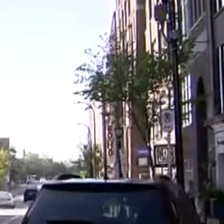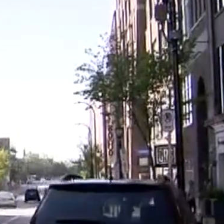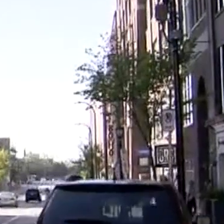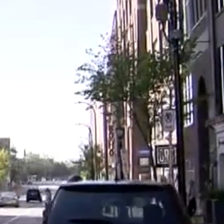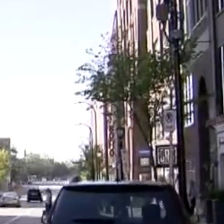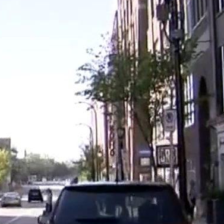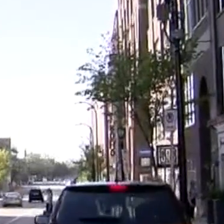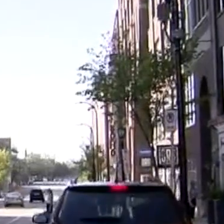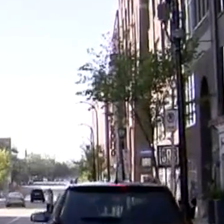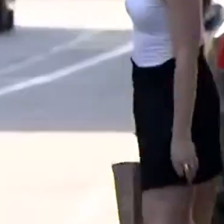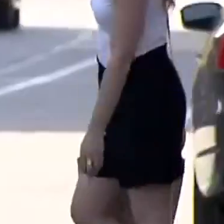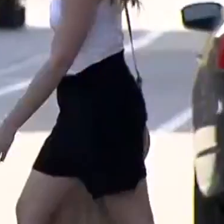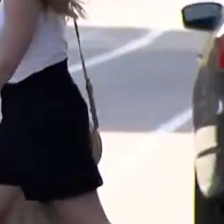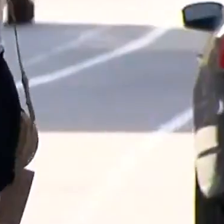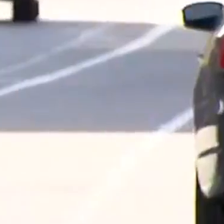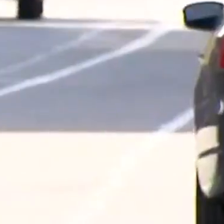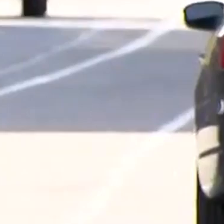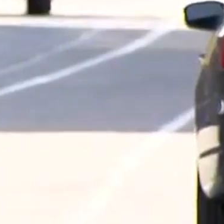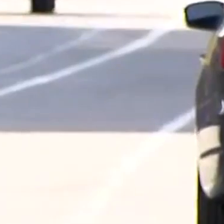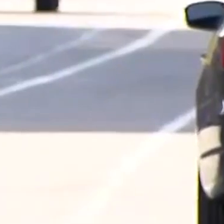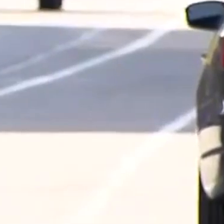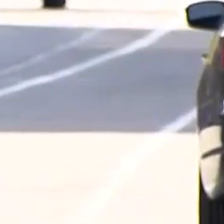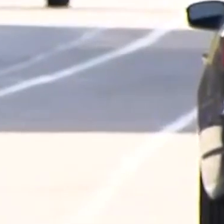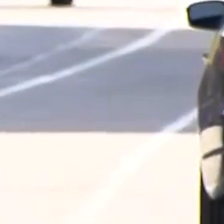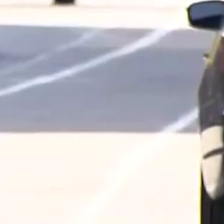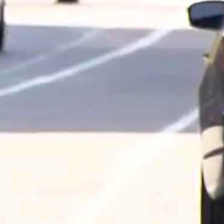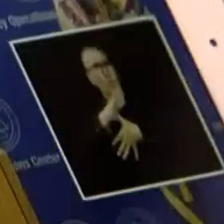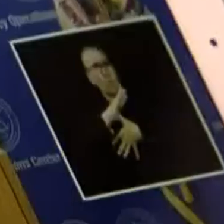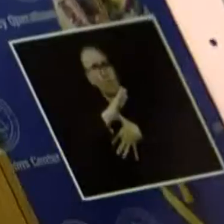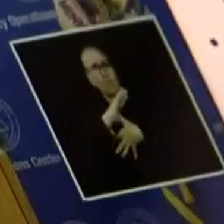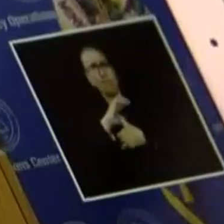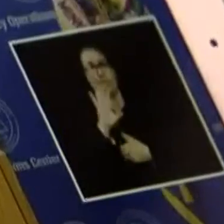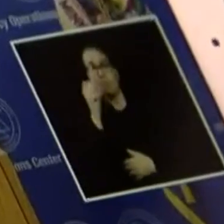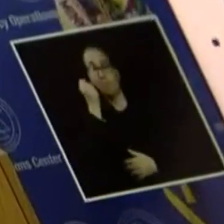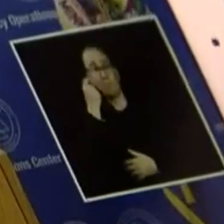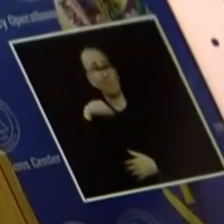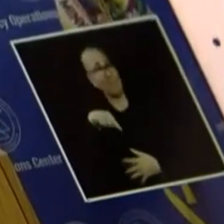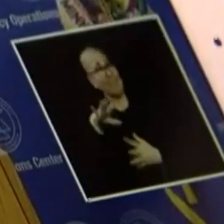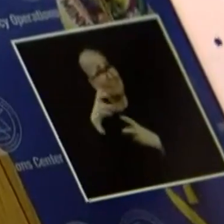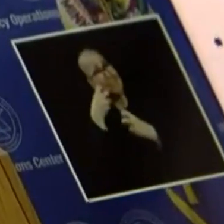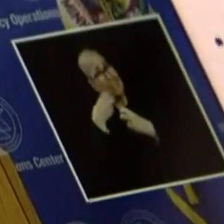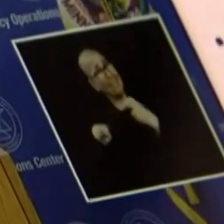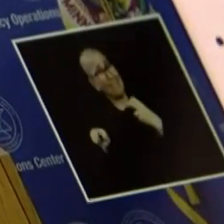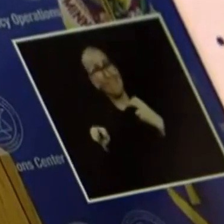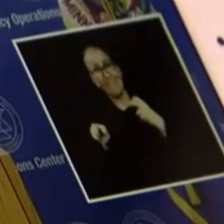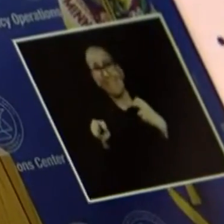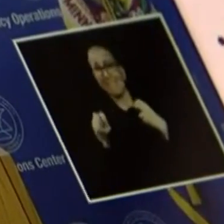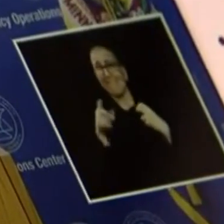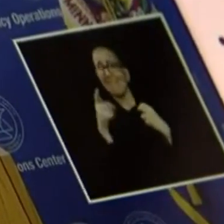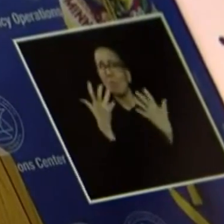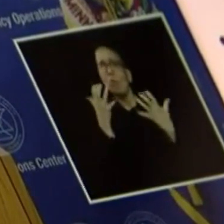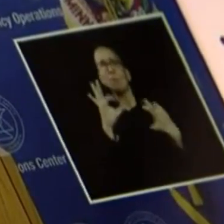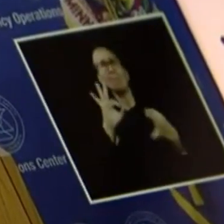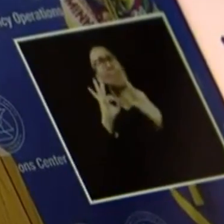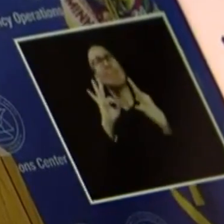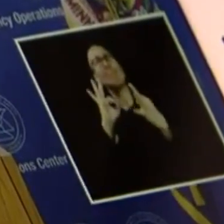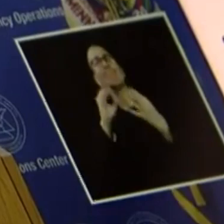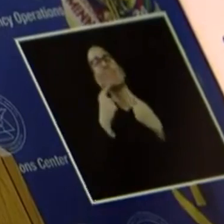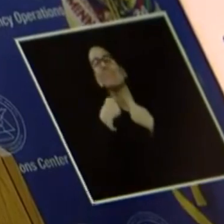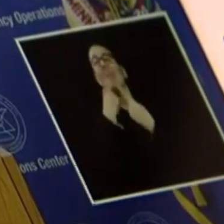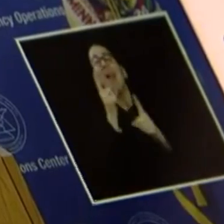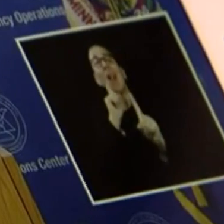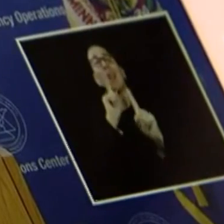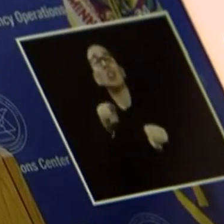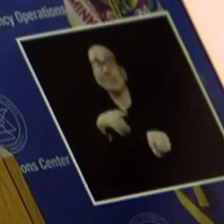fase entrará en vigencia el 1 de junio e incluirá la apertura de campamentos y otras